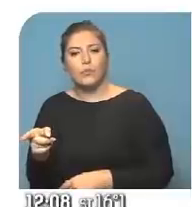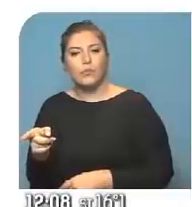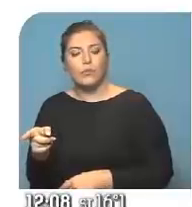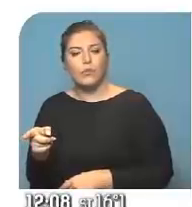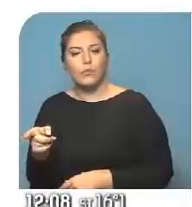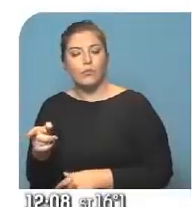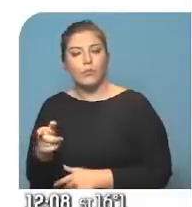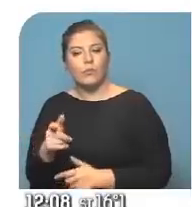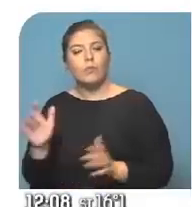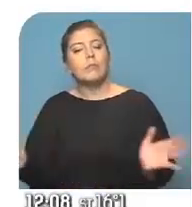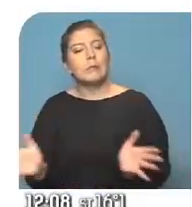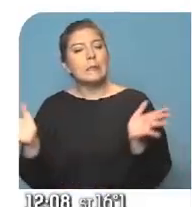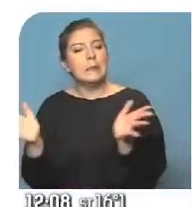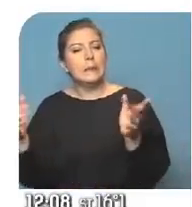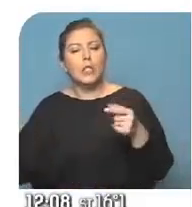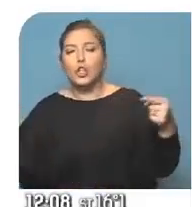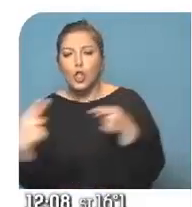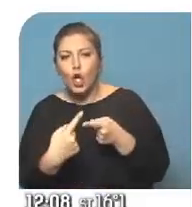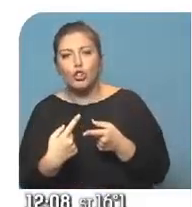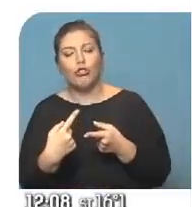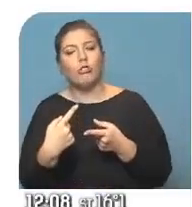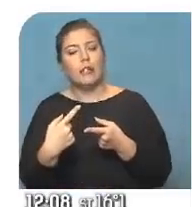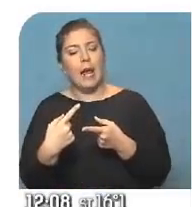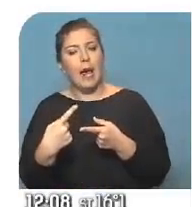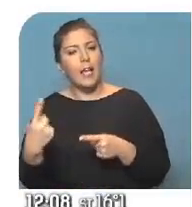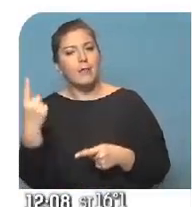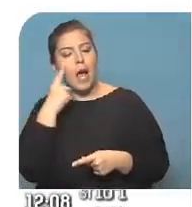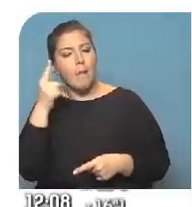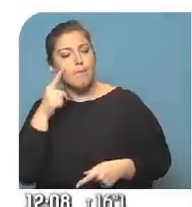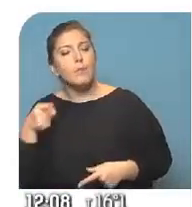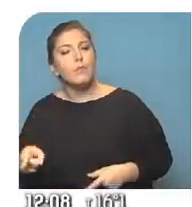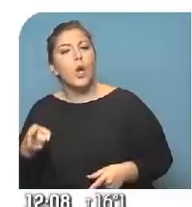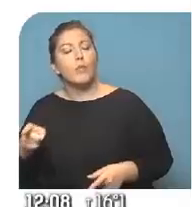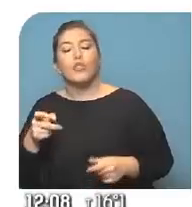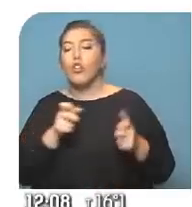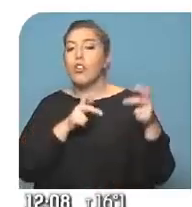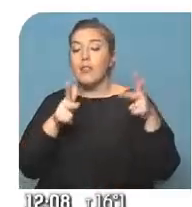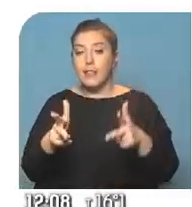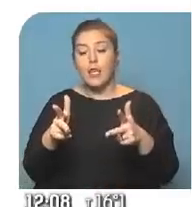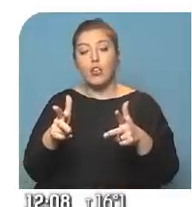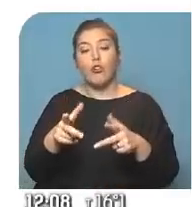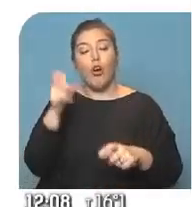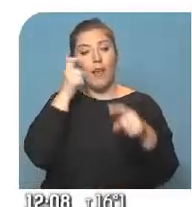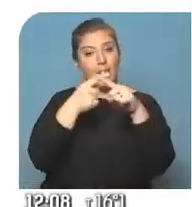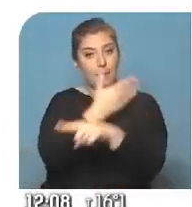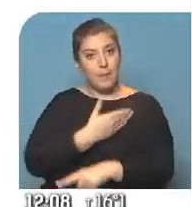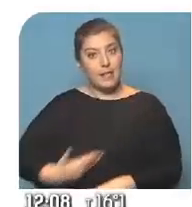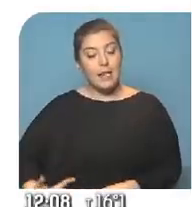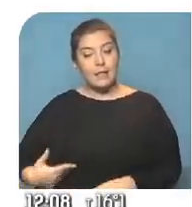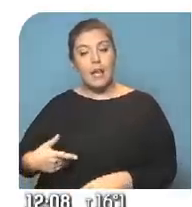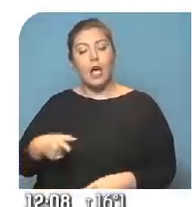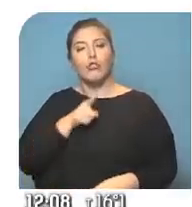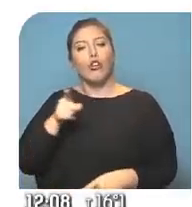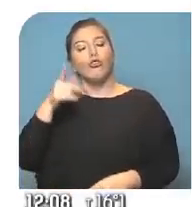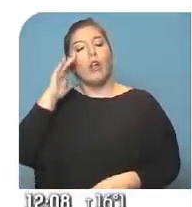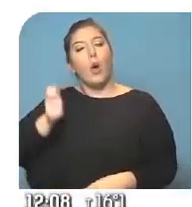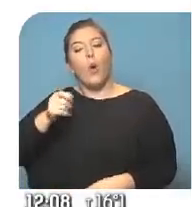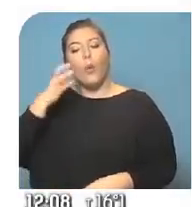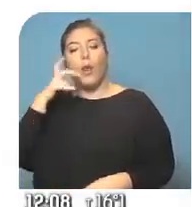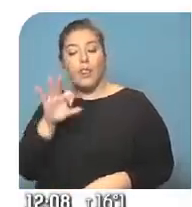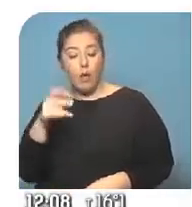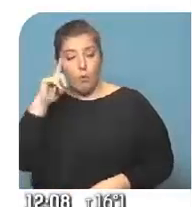animosa adversidad. Esas habían sido las palabras que había planteado en su momento la expresidenta contra el juez Bonadío. Lo cierto es que el juez se